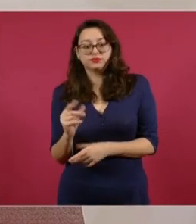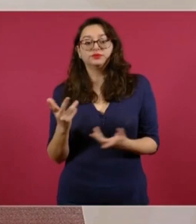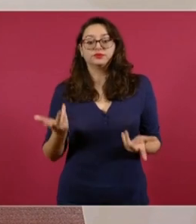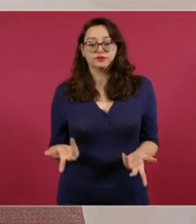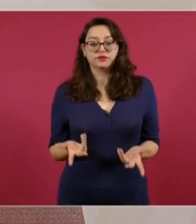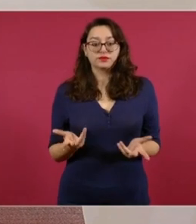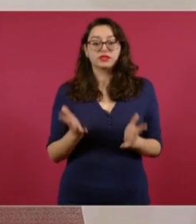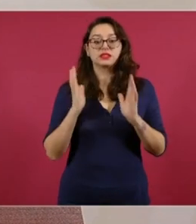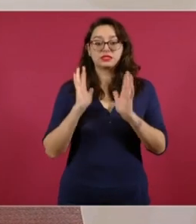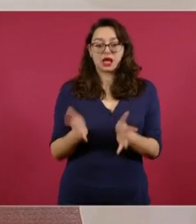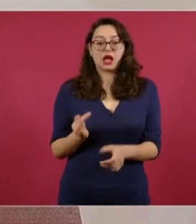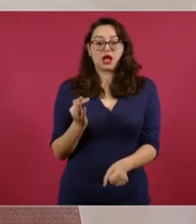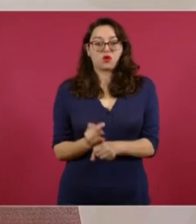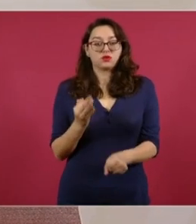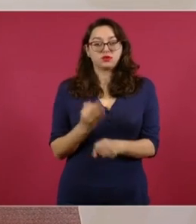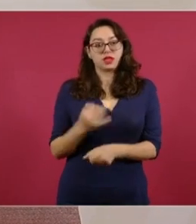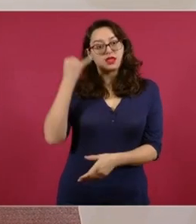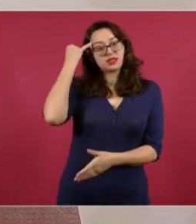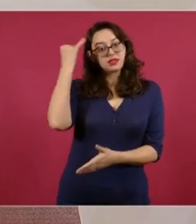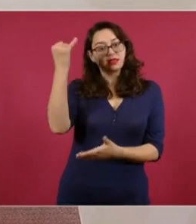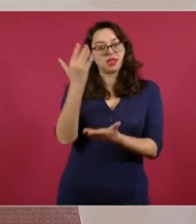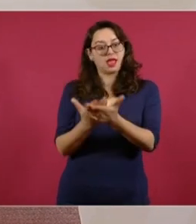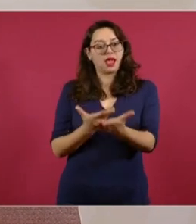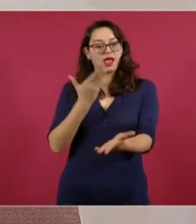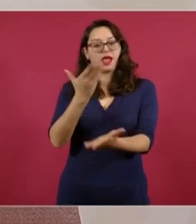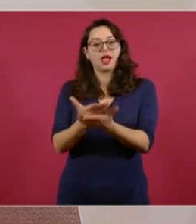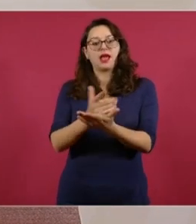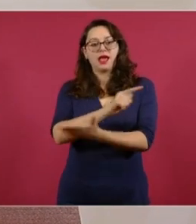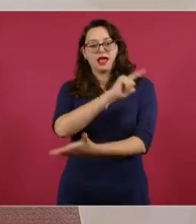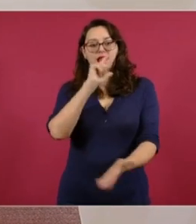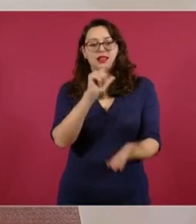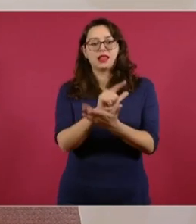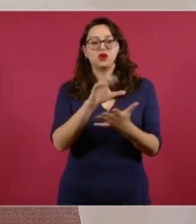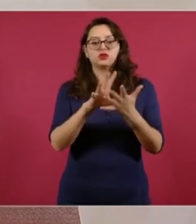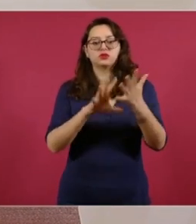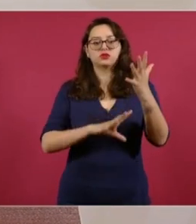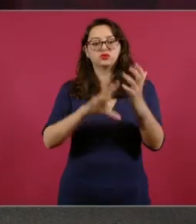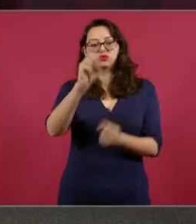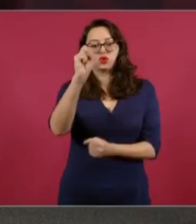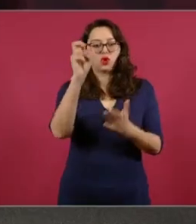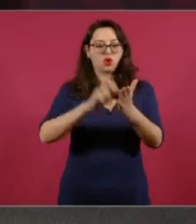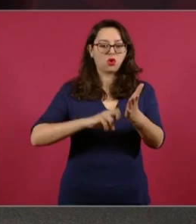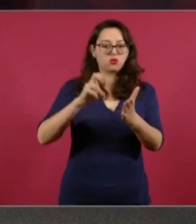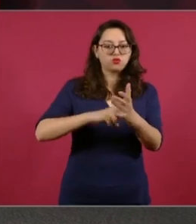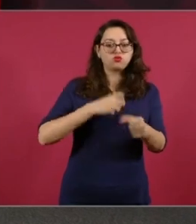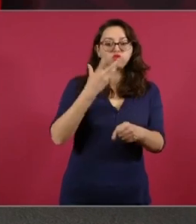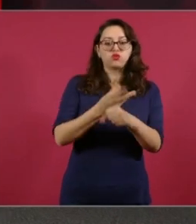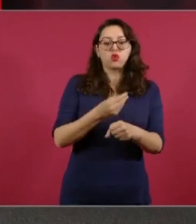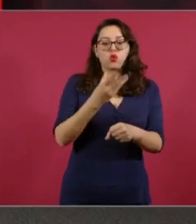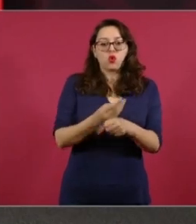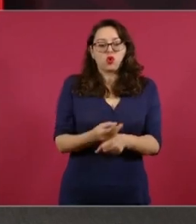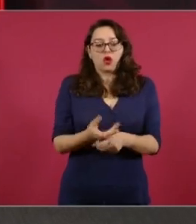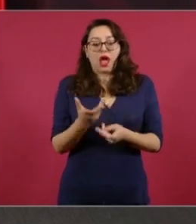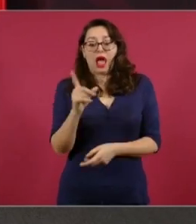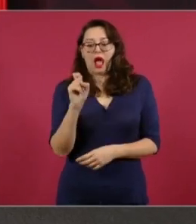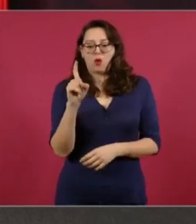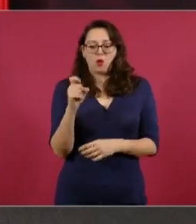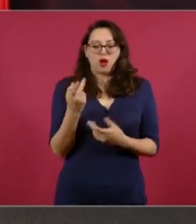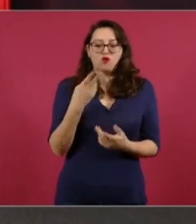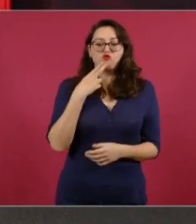una iniciativa de ley de reforma a la Constitución para el manejo y el uso del